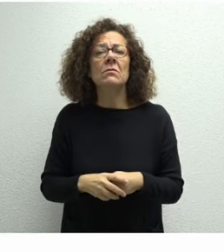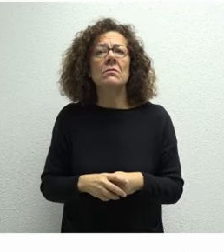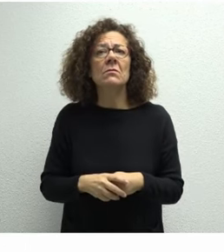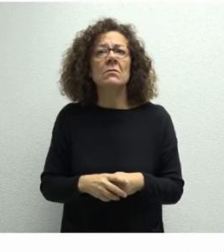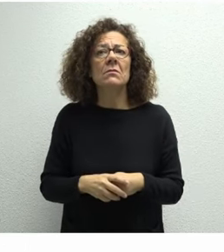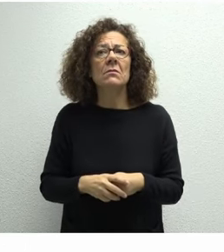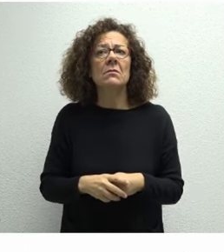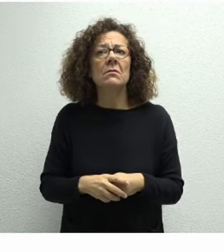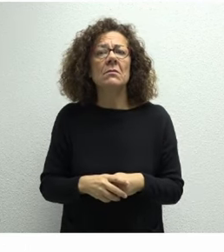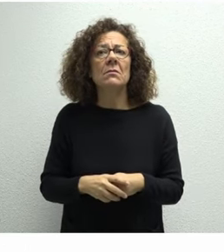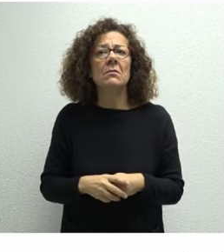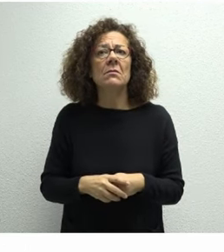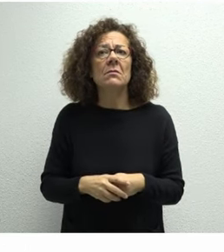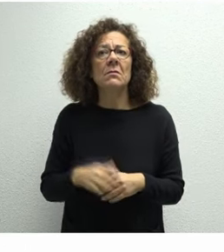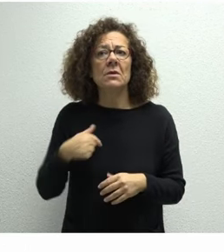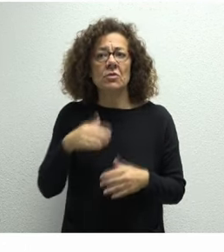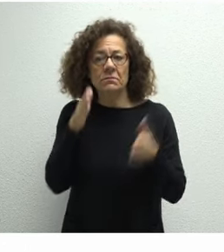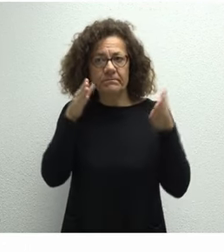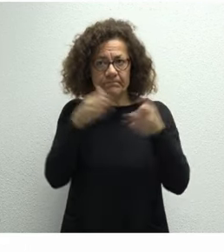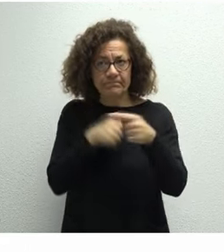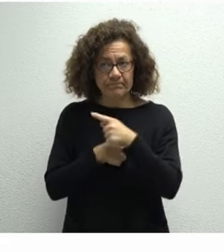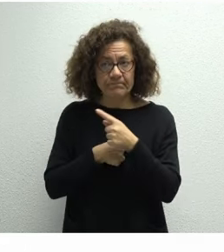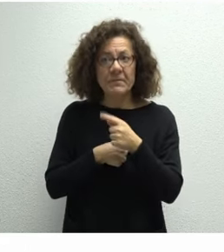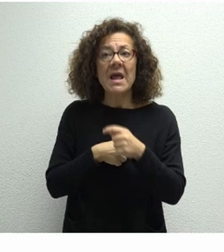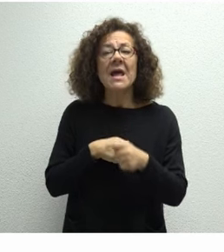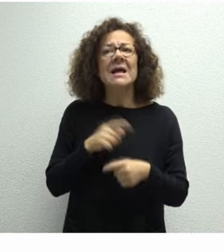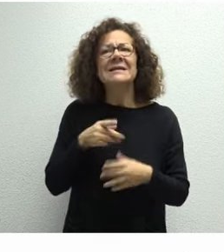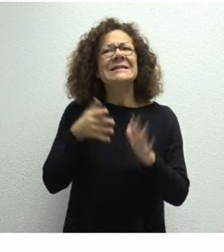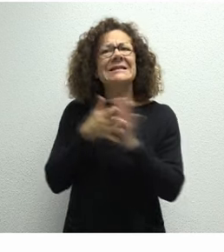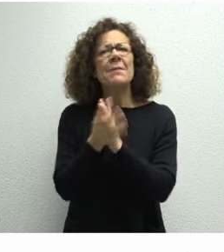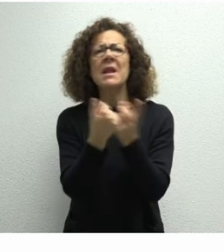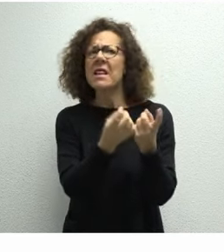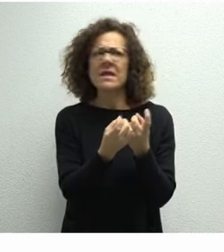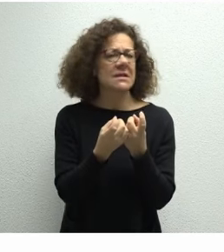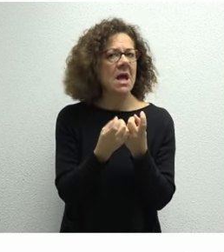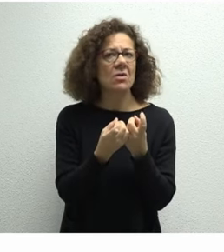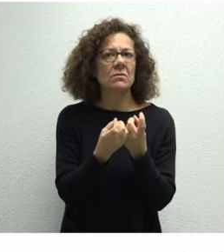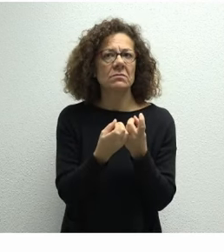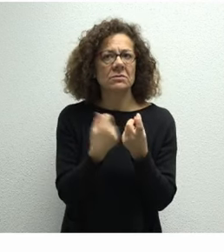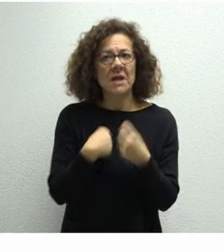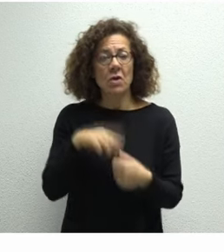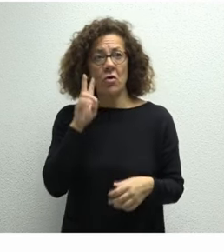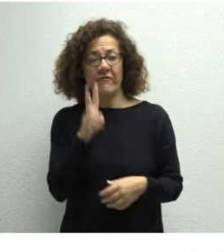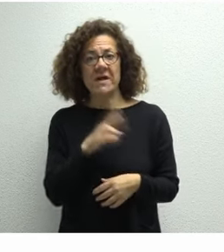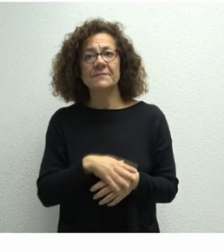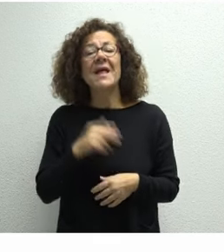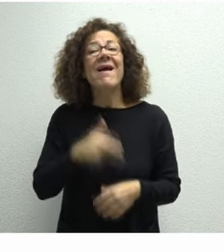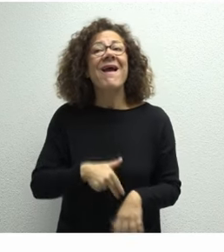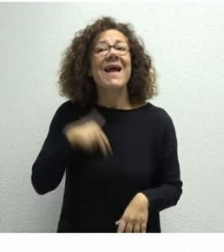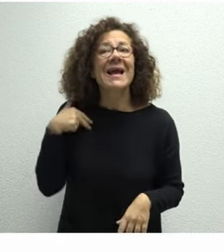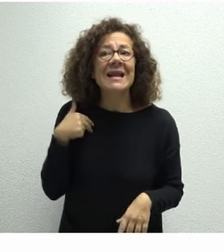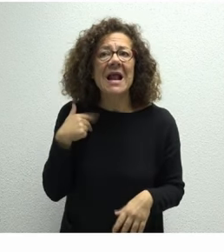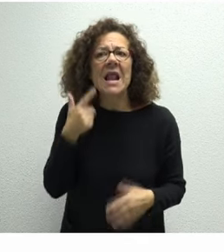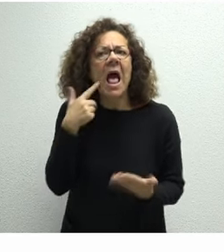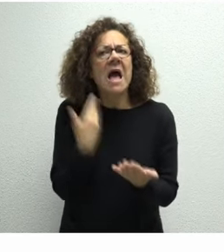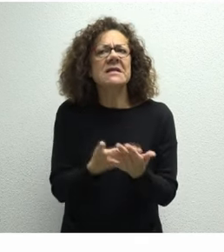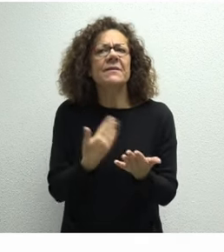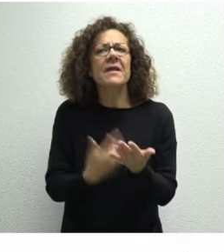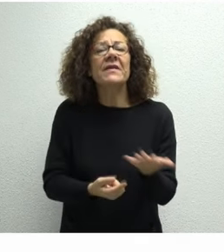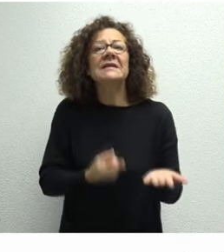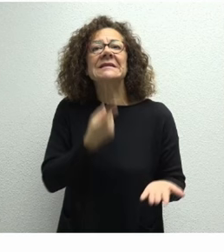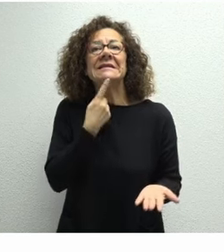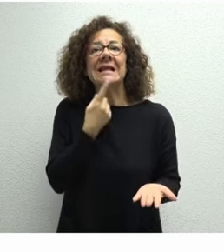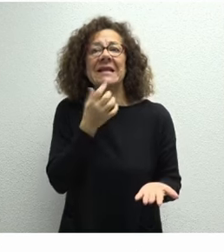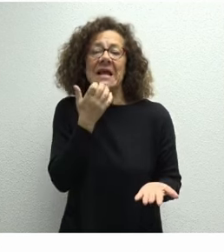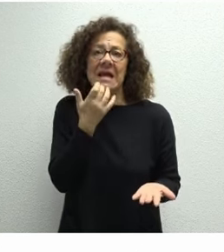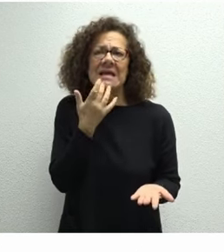Ah voy a esto no no no siempre es tan necesario y lo estoy viendo no en general las evidencias nos indican